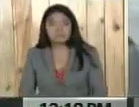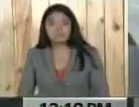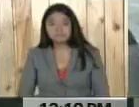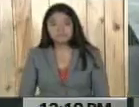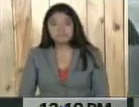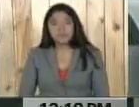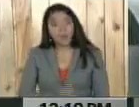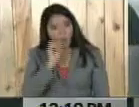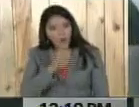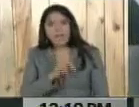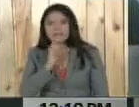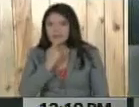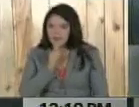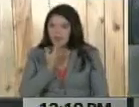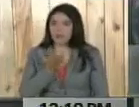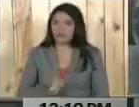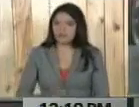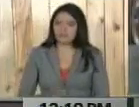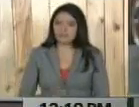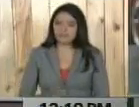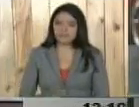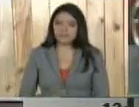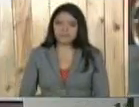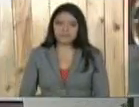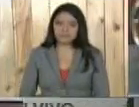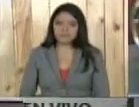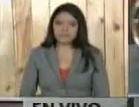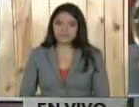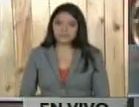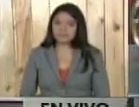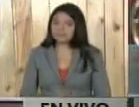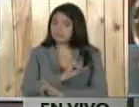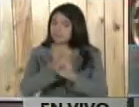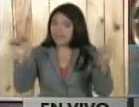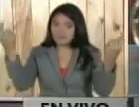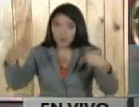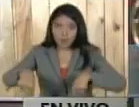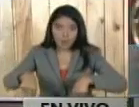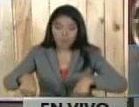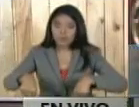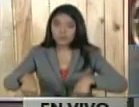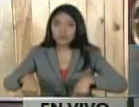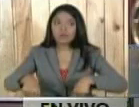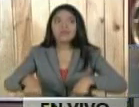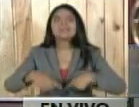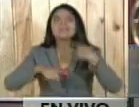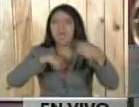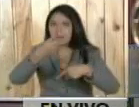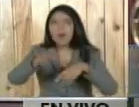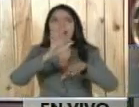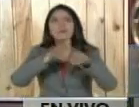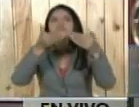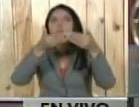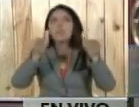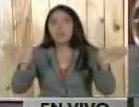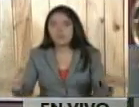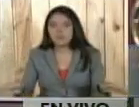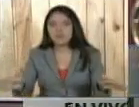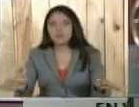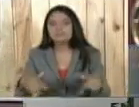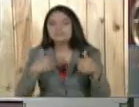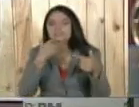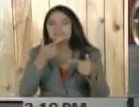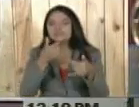Está bien, fue secreto. Se acordó instalarla pública y oficialmente finales de